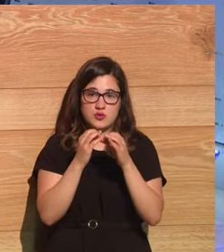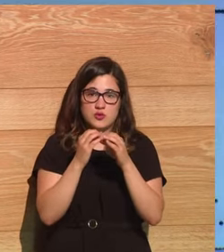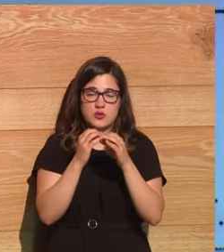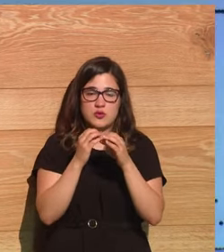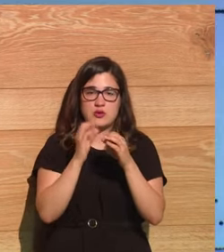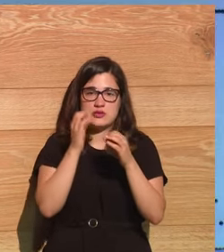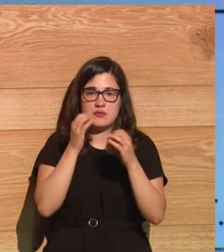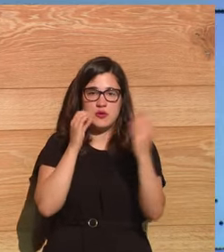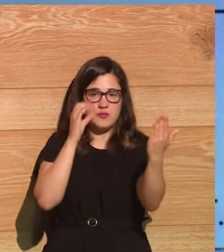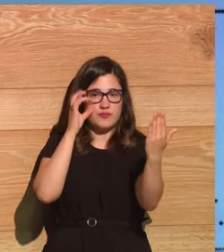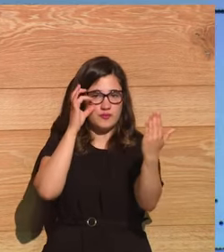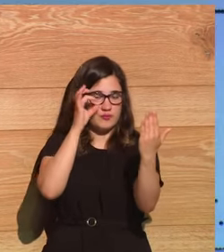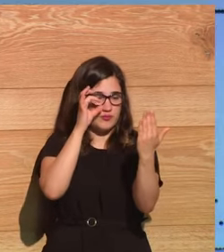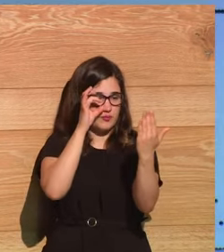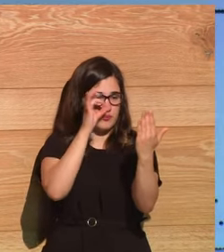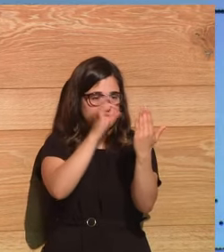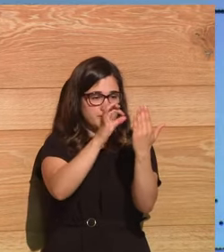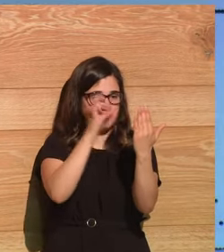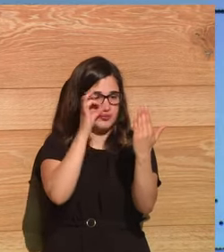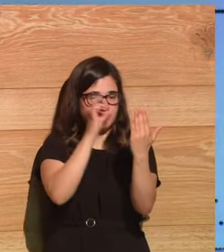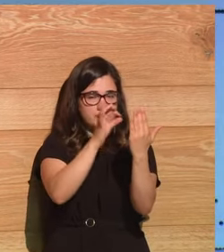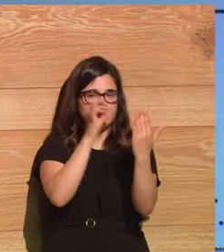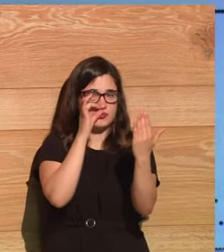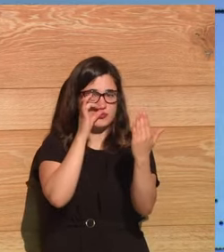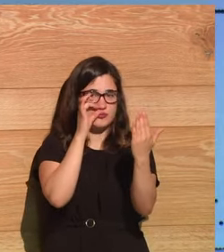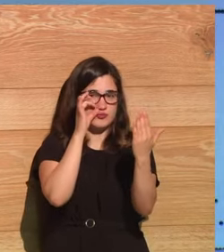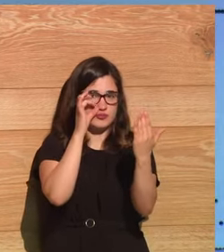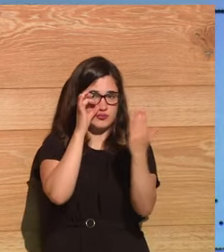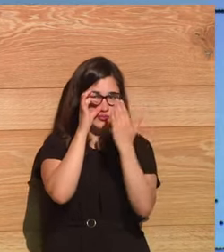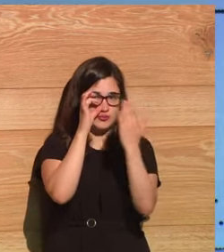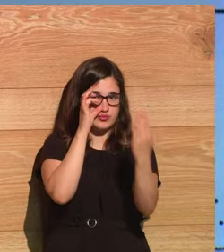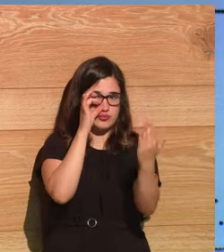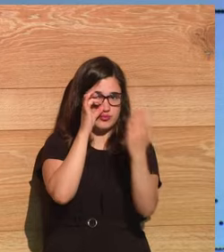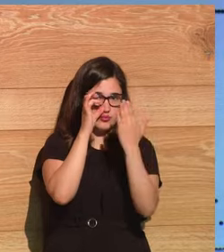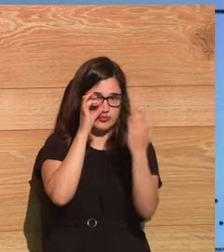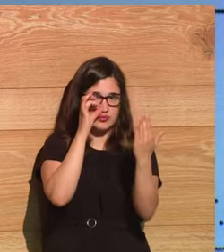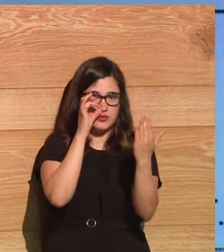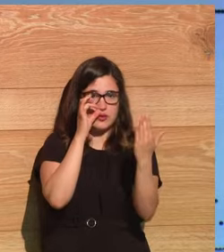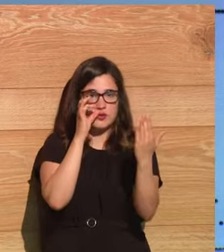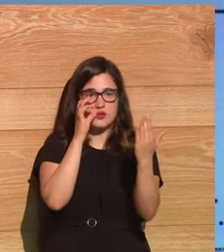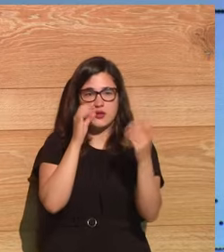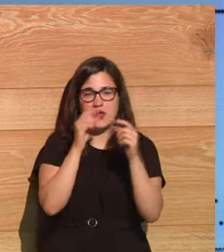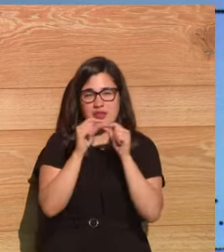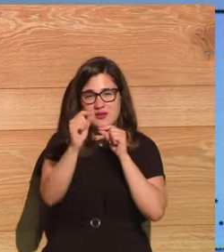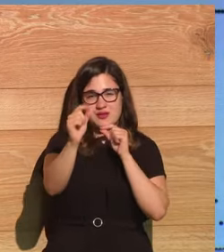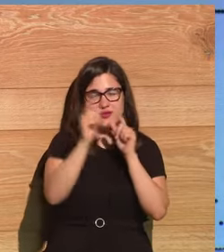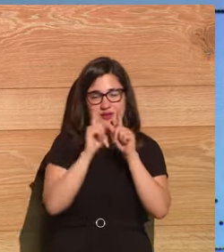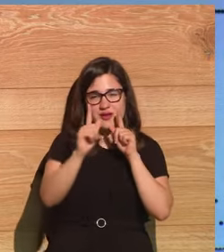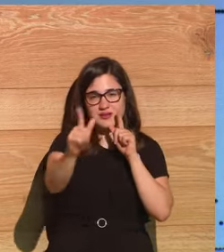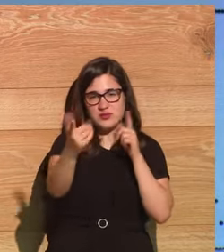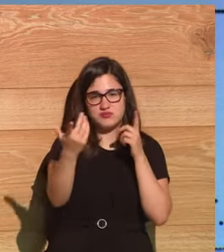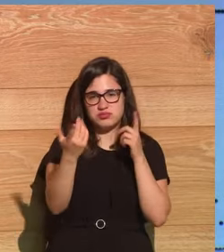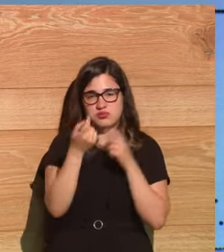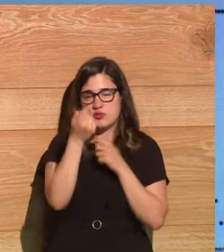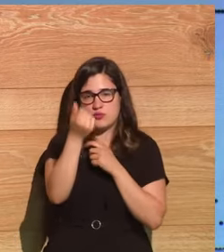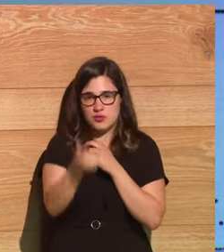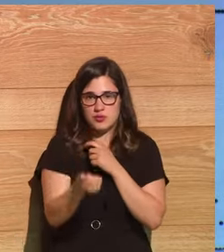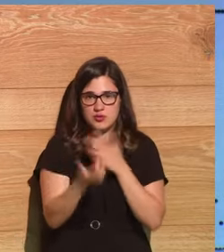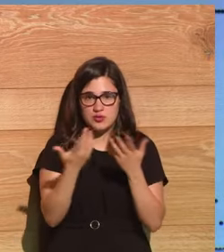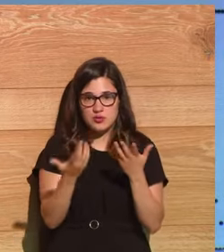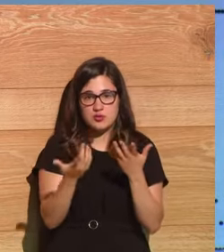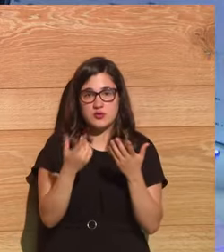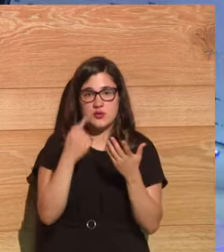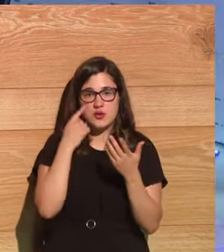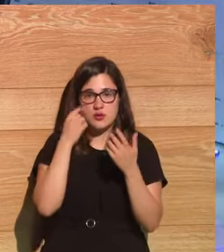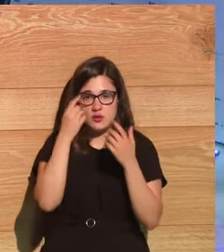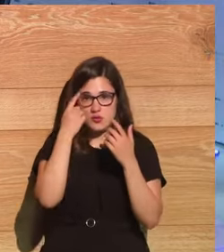cercanos, muy centrados y muy pocas veces para hacemos la gerencia de distancia. Entonces eso provoca un estímulo determinado de crecimiento